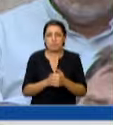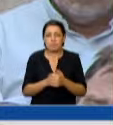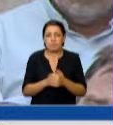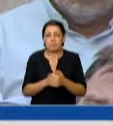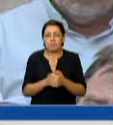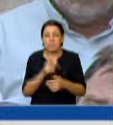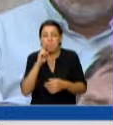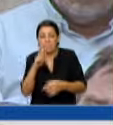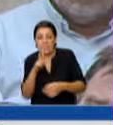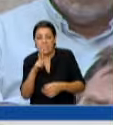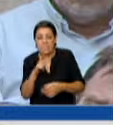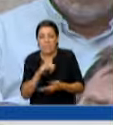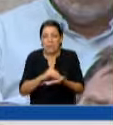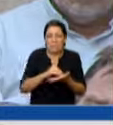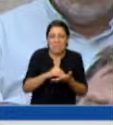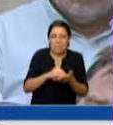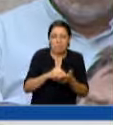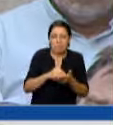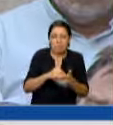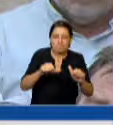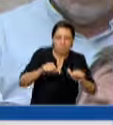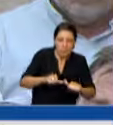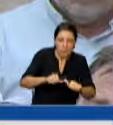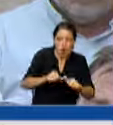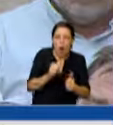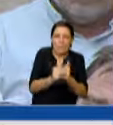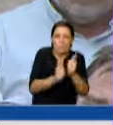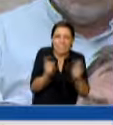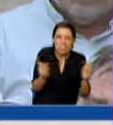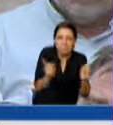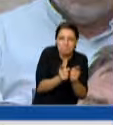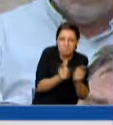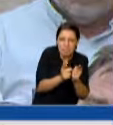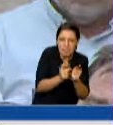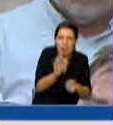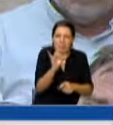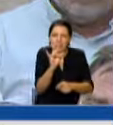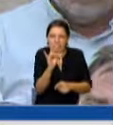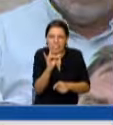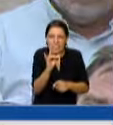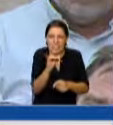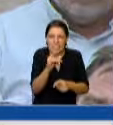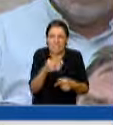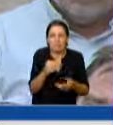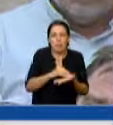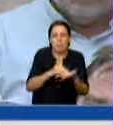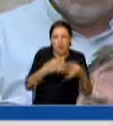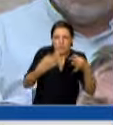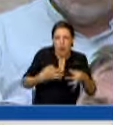que en un momento entrar y pedir que la sesión pase a cuarto intermedio, porque entendían que era casi imposible.